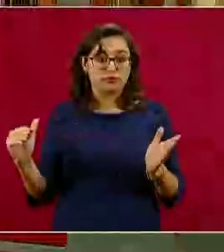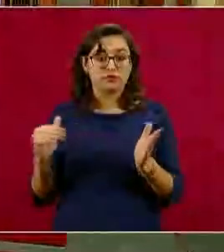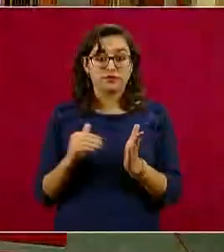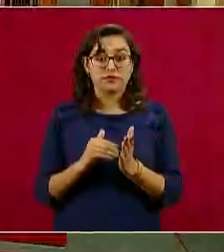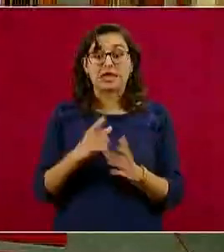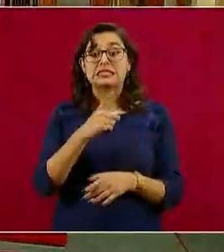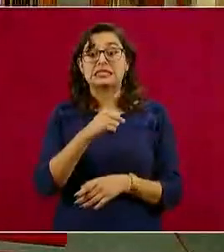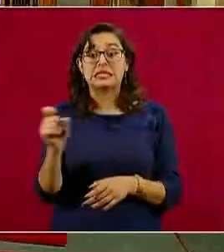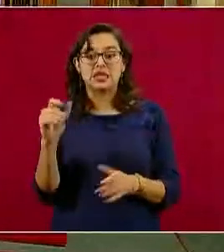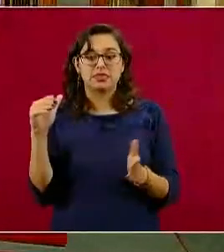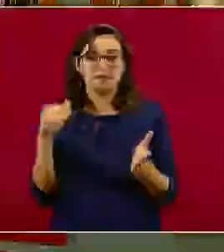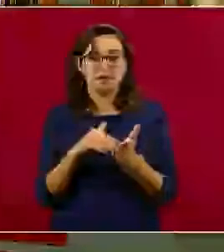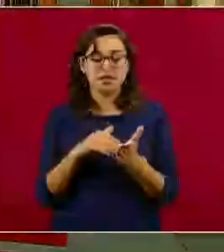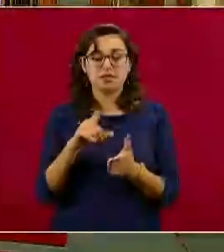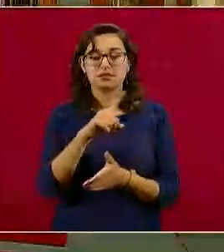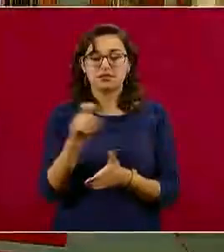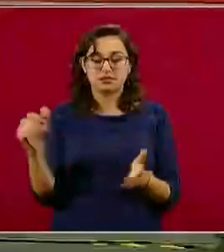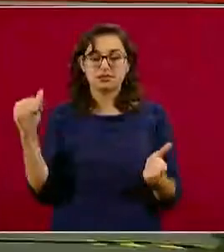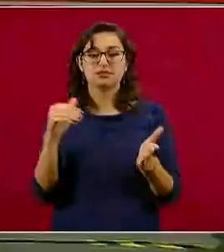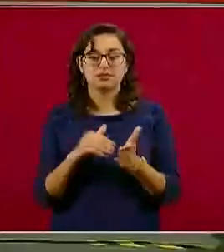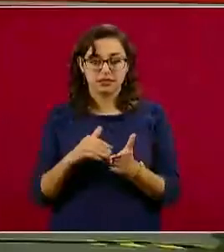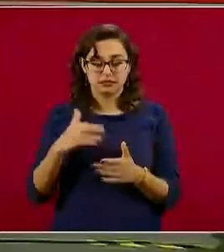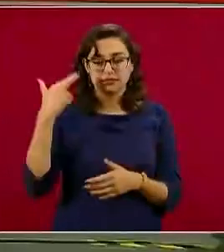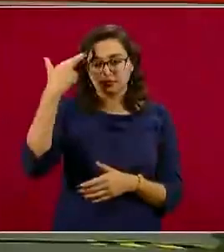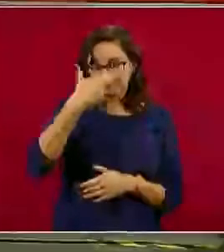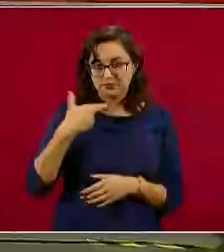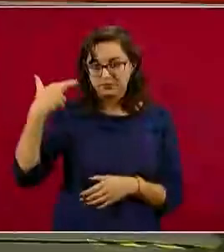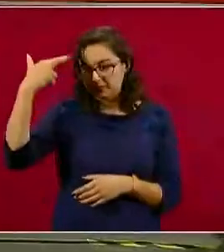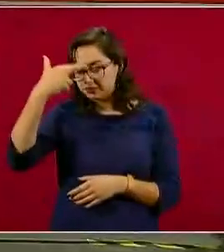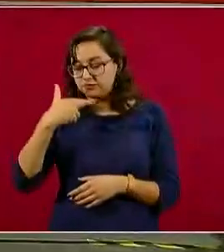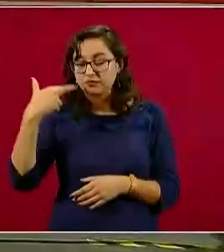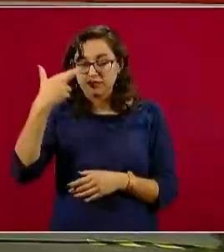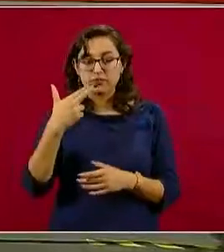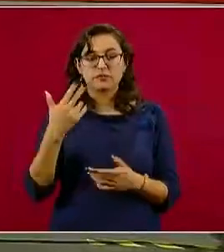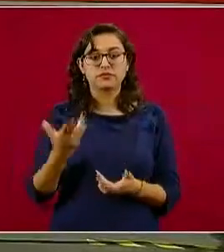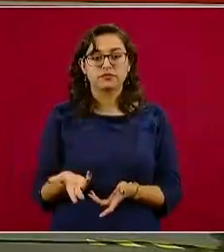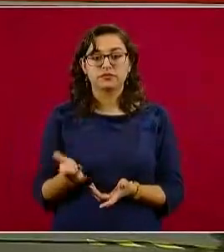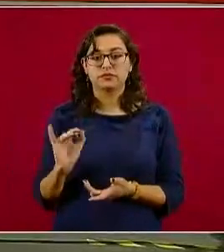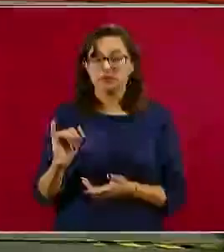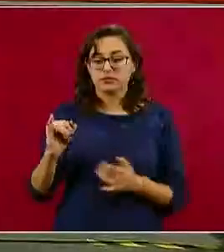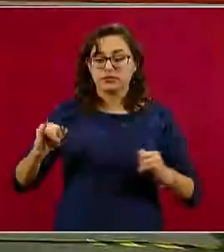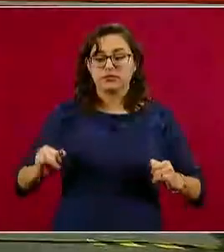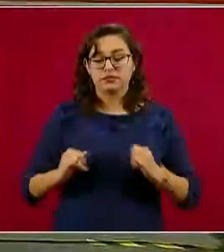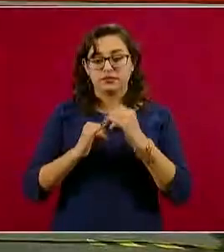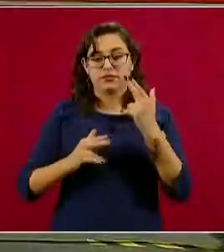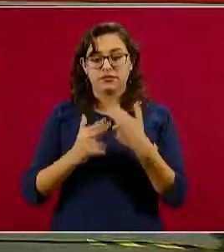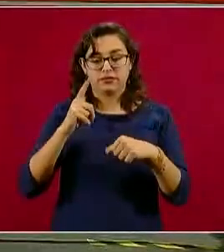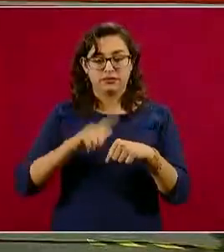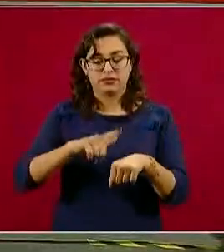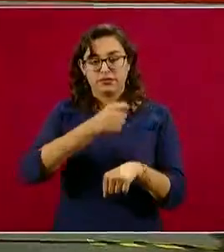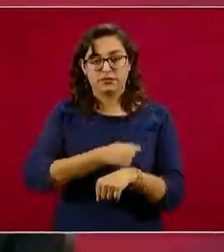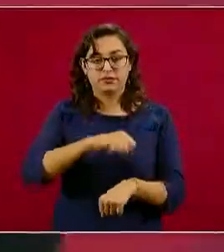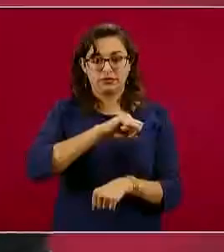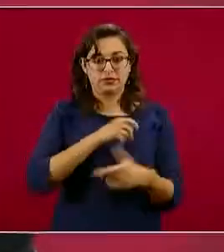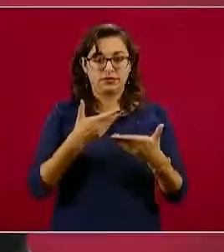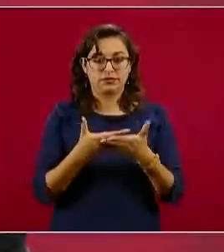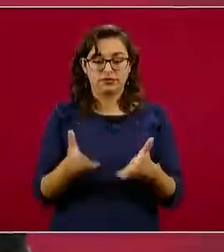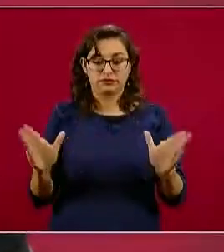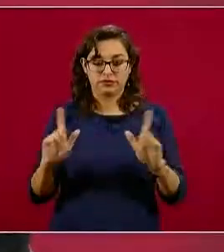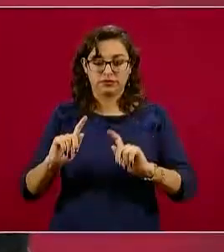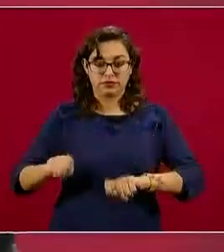100 mil participantes. Este es un estudio que lleva ya varios años. Conduce el Instituto Nacional de Salud Pública. Hoy el estudio